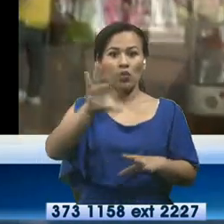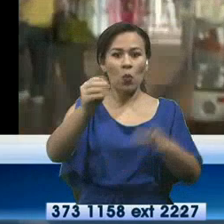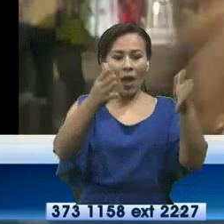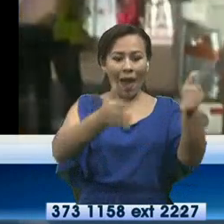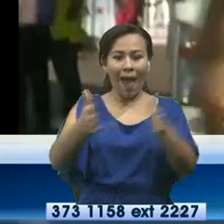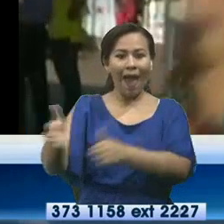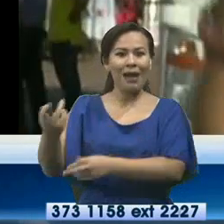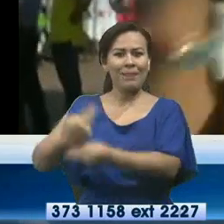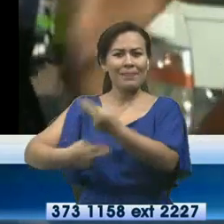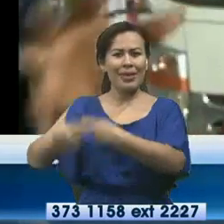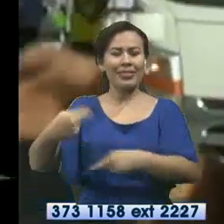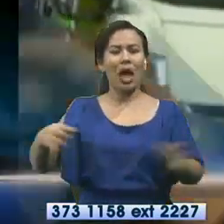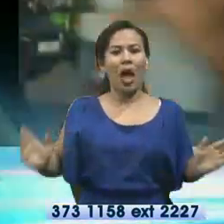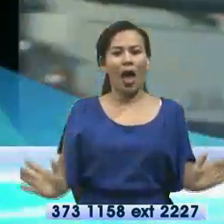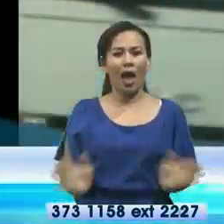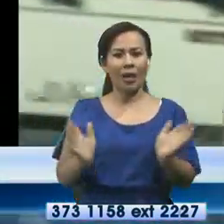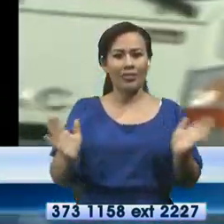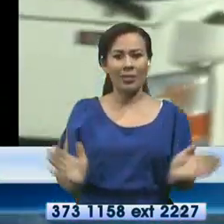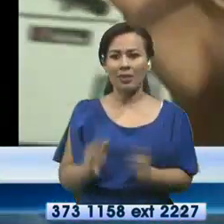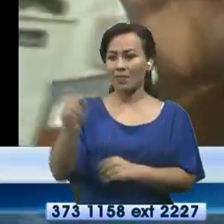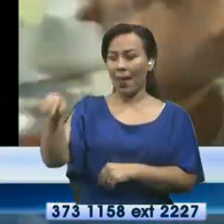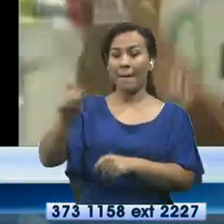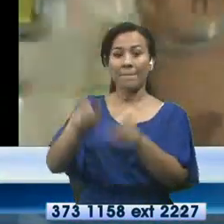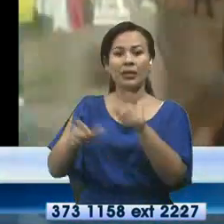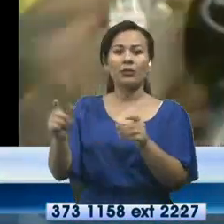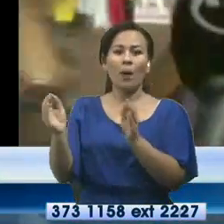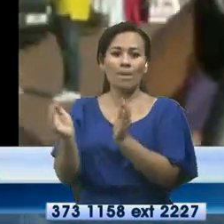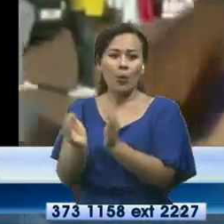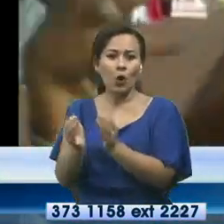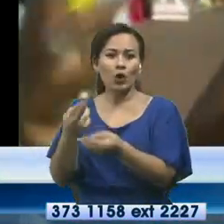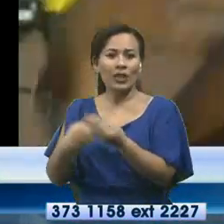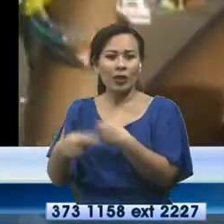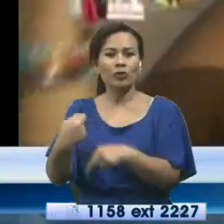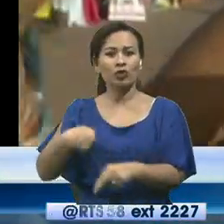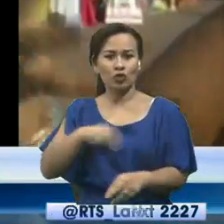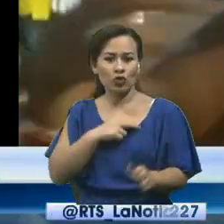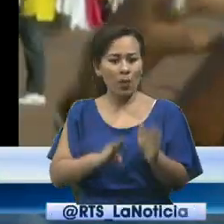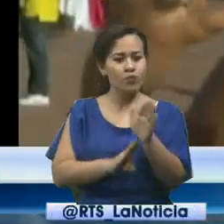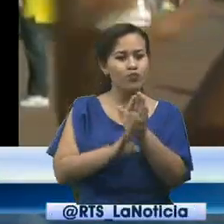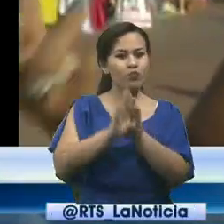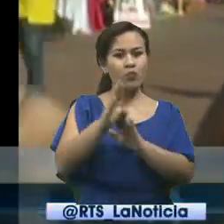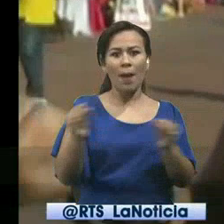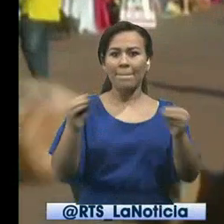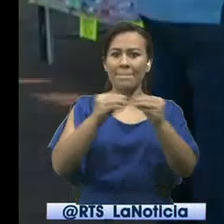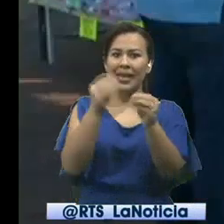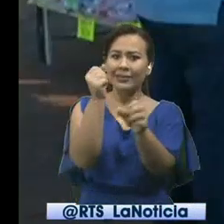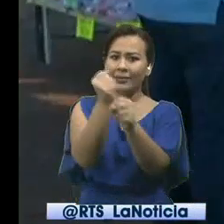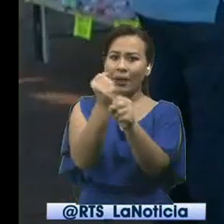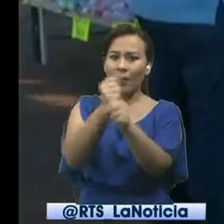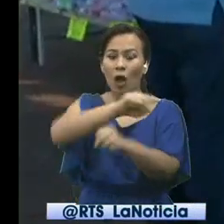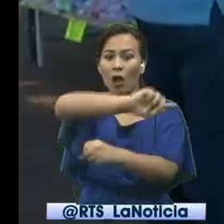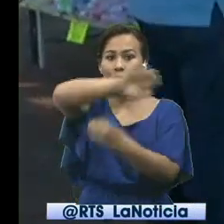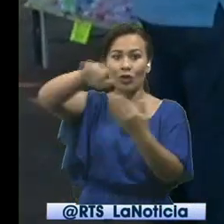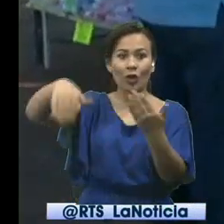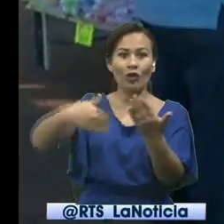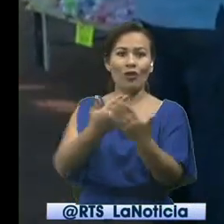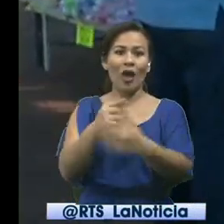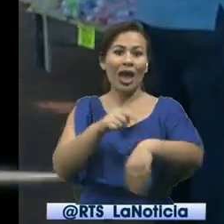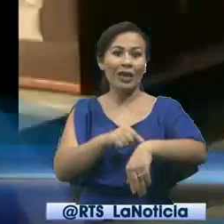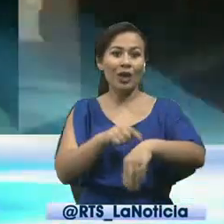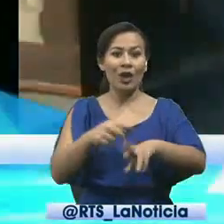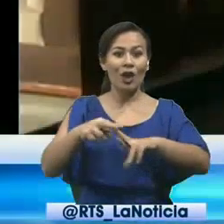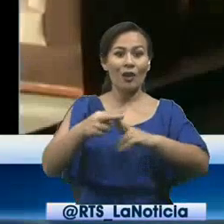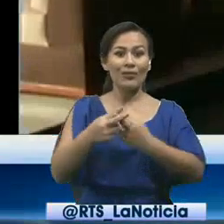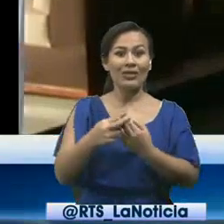vendidos, sobre todo impulsando a la pequeña industria en la que estamos generando trabajo para todos. La feria empieza desde este 21